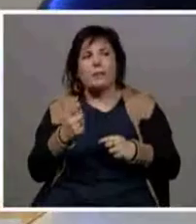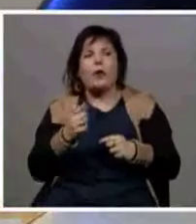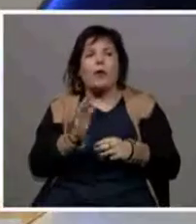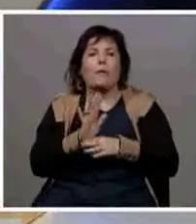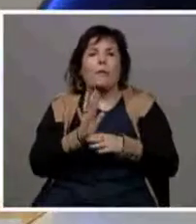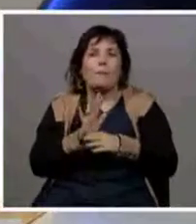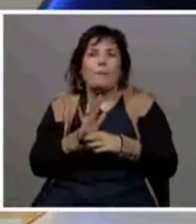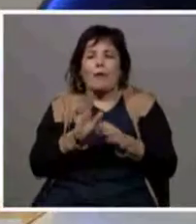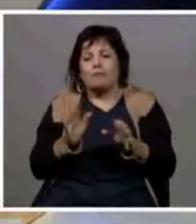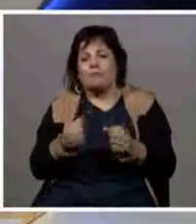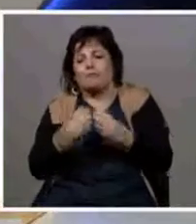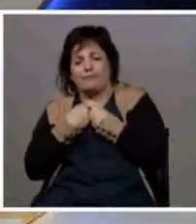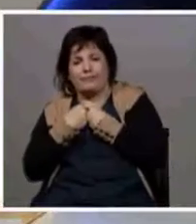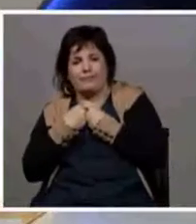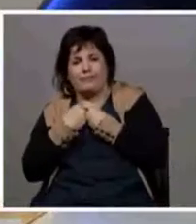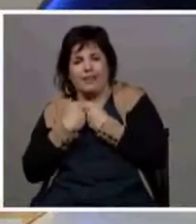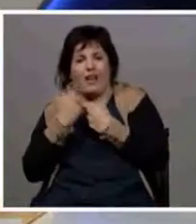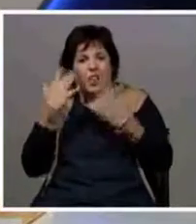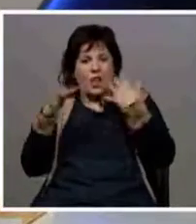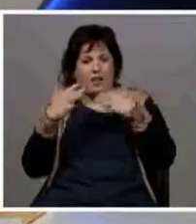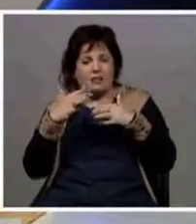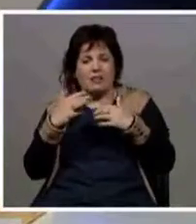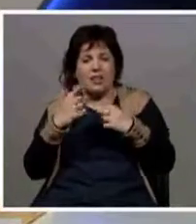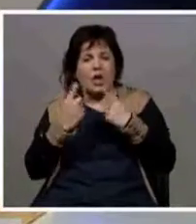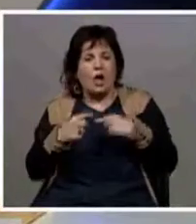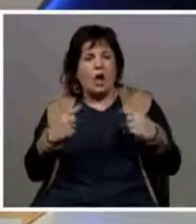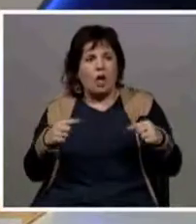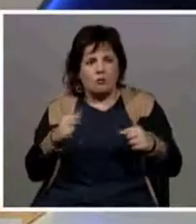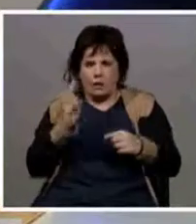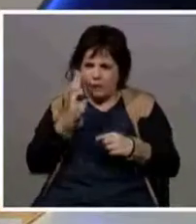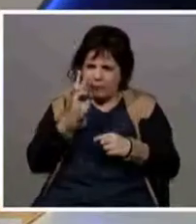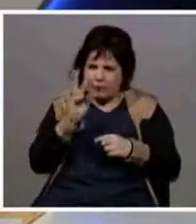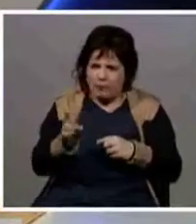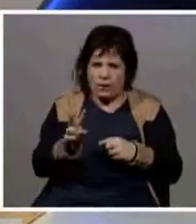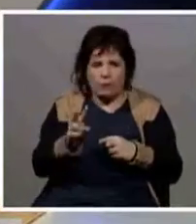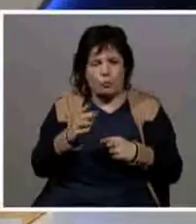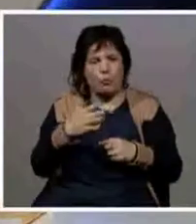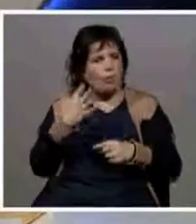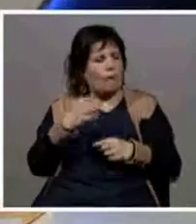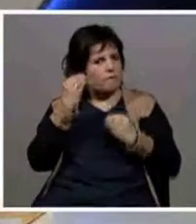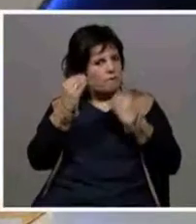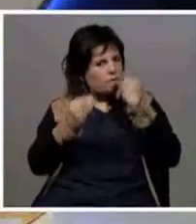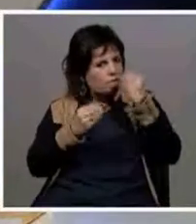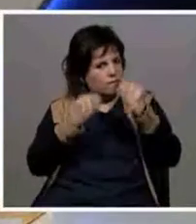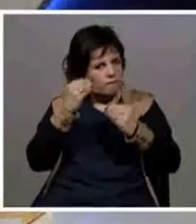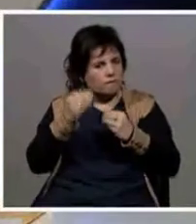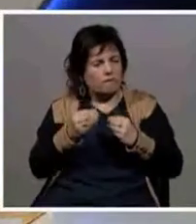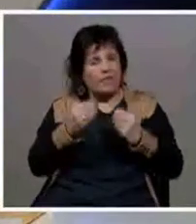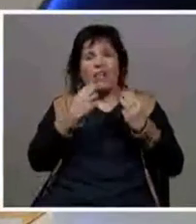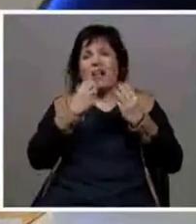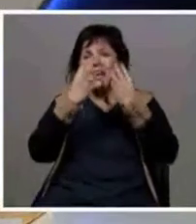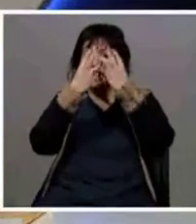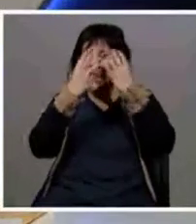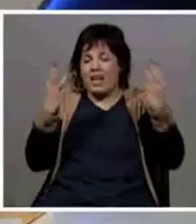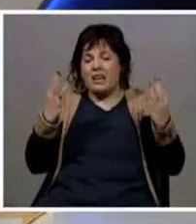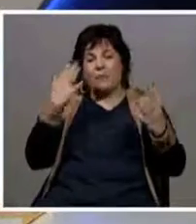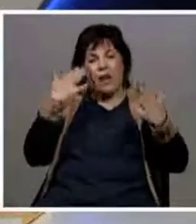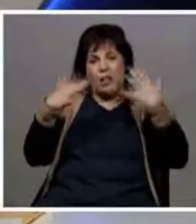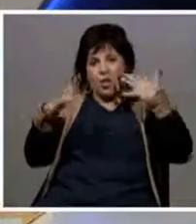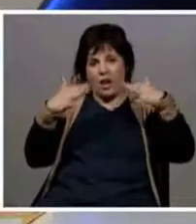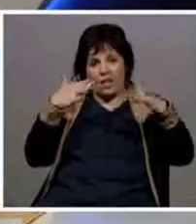o incluso la doble reclusión hay cosas que nos hemos encontrado que son preocupantes en general yo les decía estas adolescentes